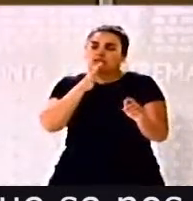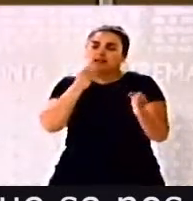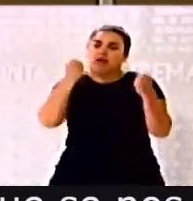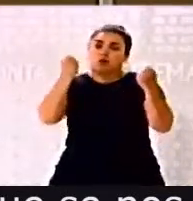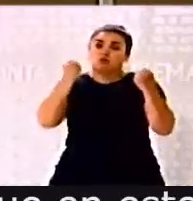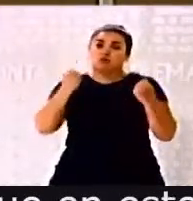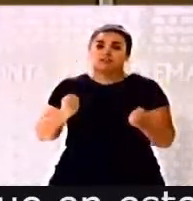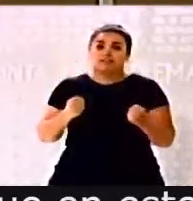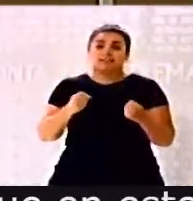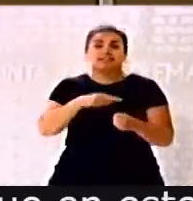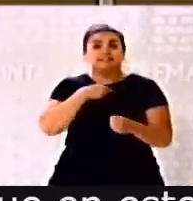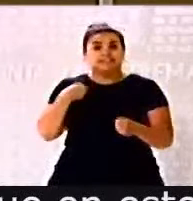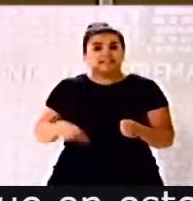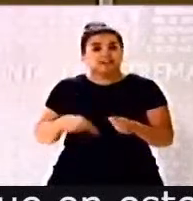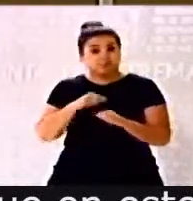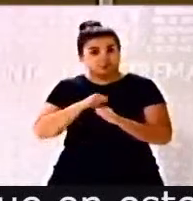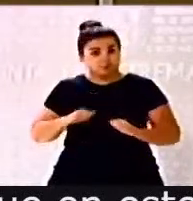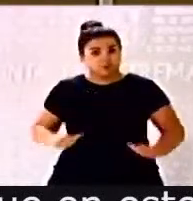sanitarias portuguesas